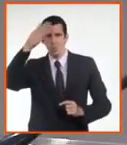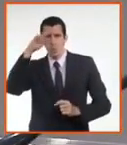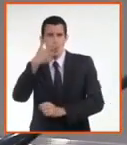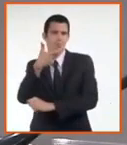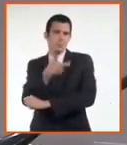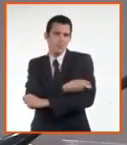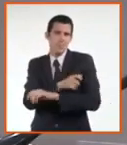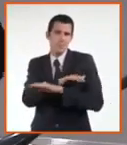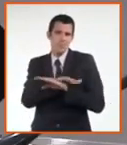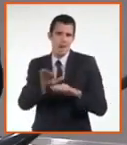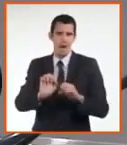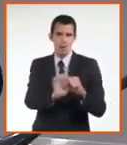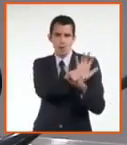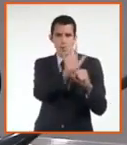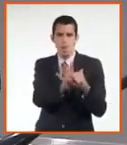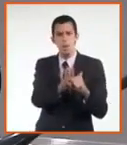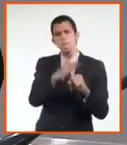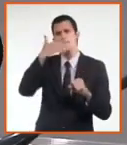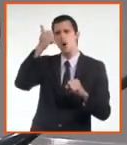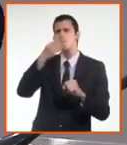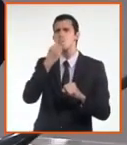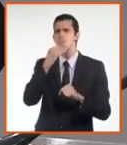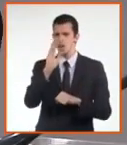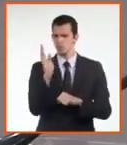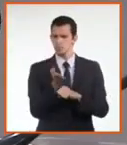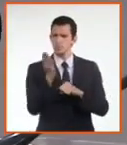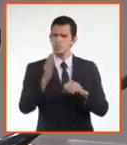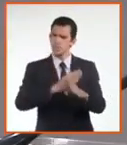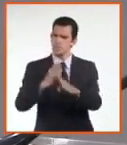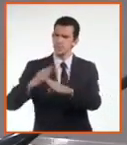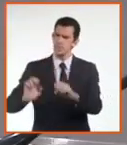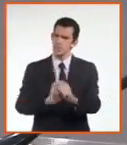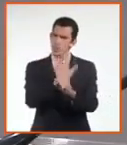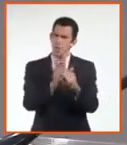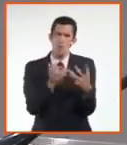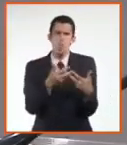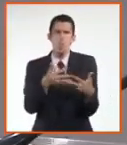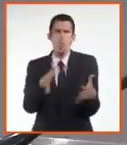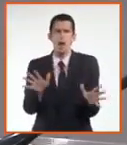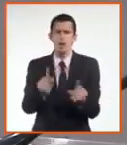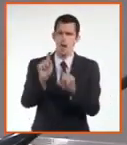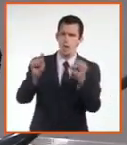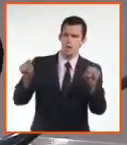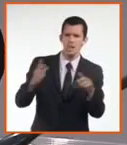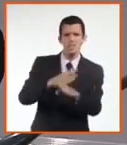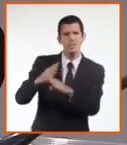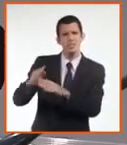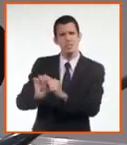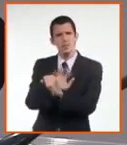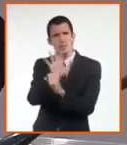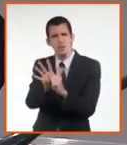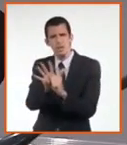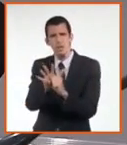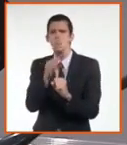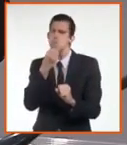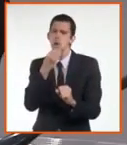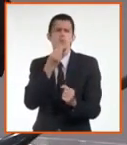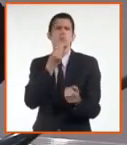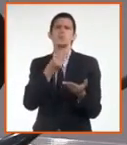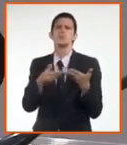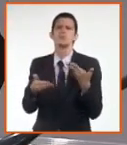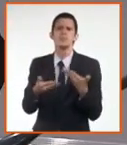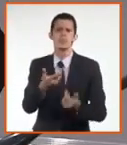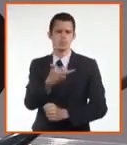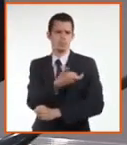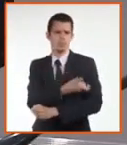actualizada contra en las nuevas cepas que están circulando o sea estaría más las nuevas variantes que suban